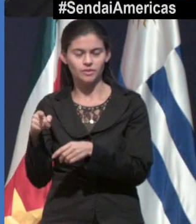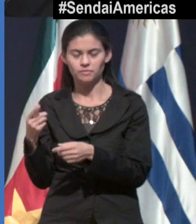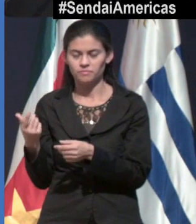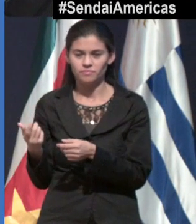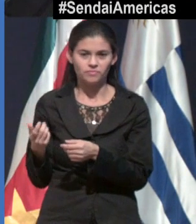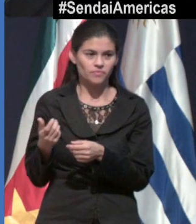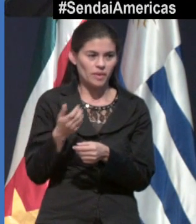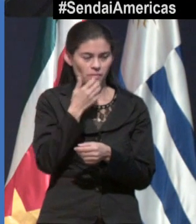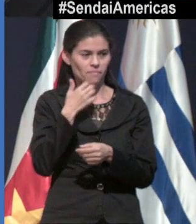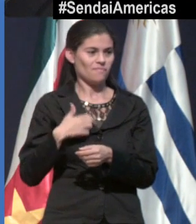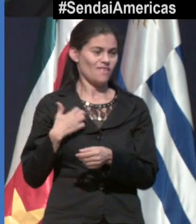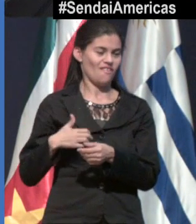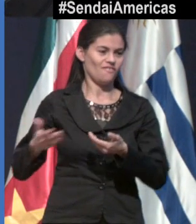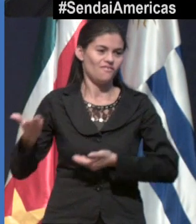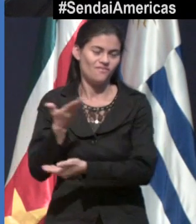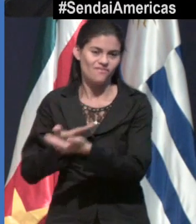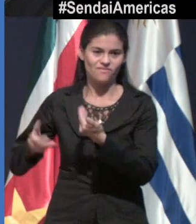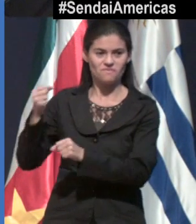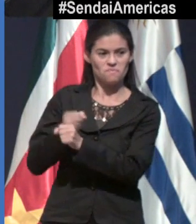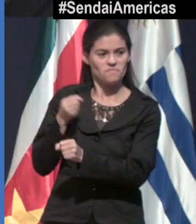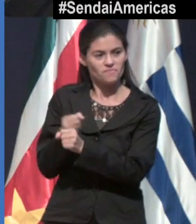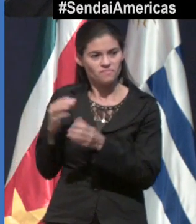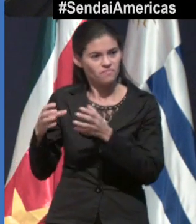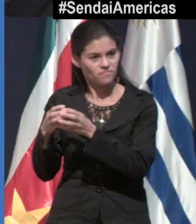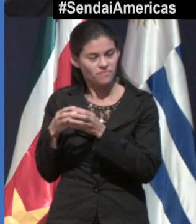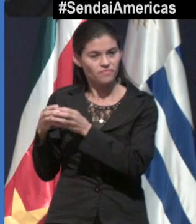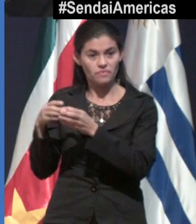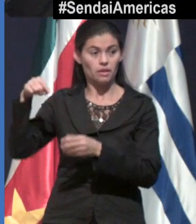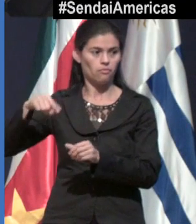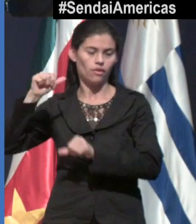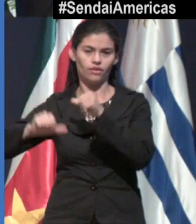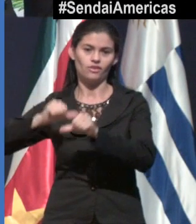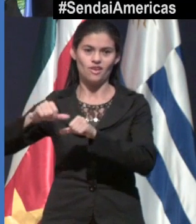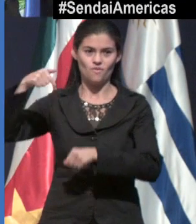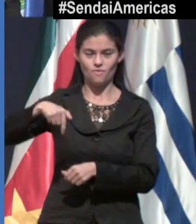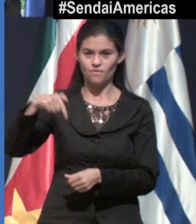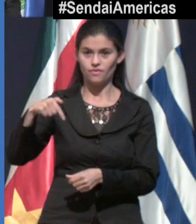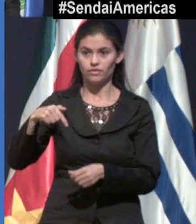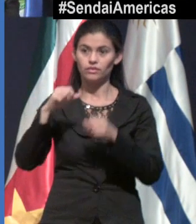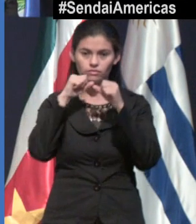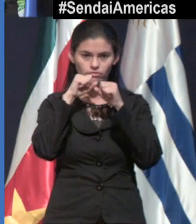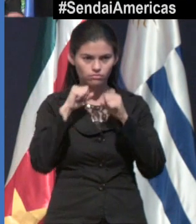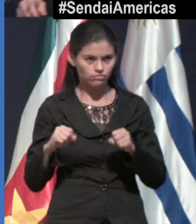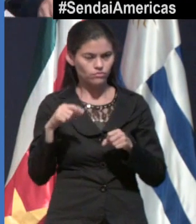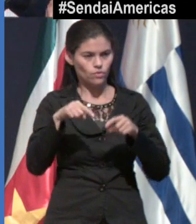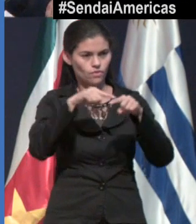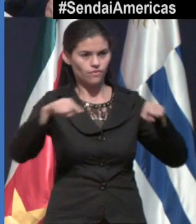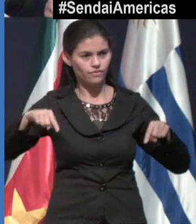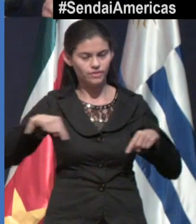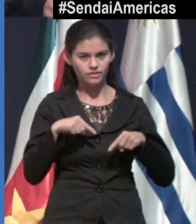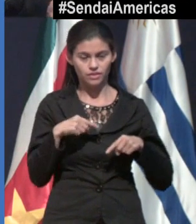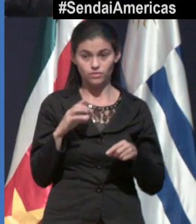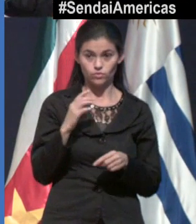placer trabajar con usted y su equipo en la organización de este evento. Y desde la Oficina de Naciones Unidas para la Reducción del Riesgo